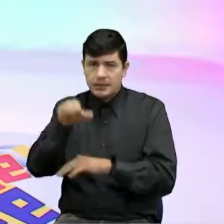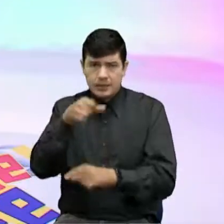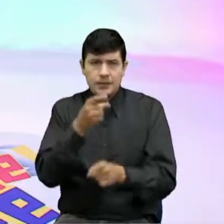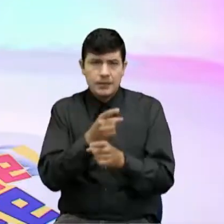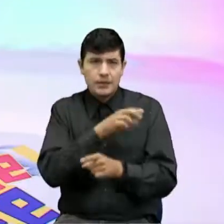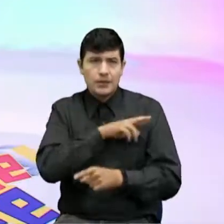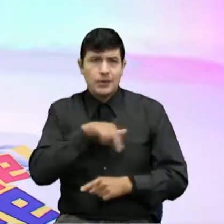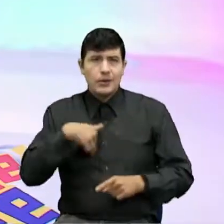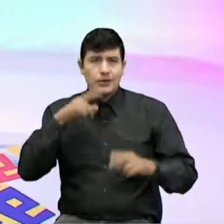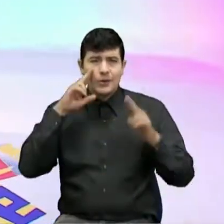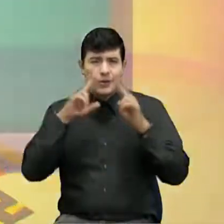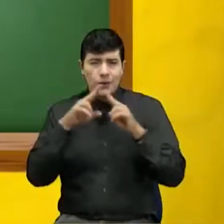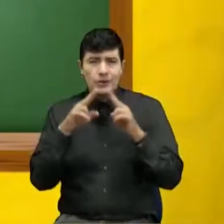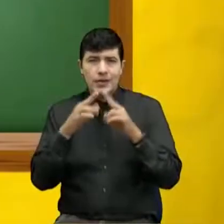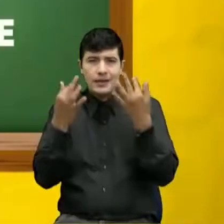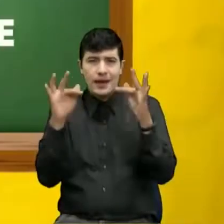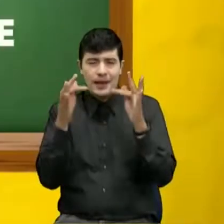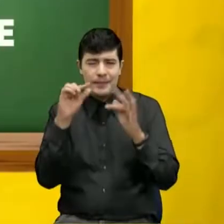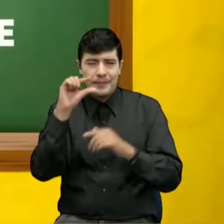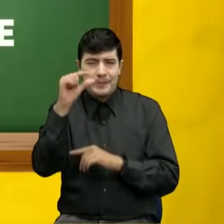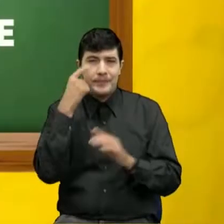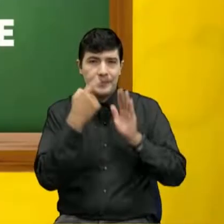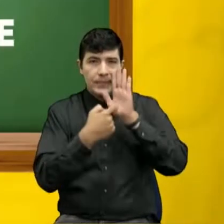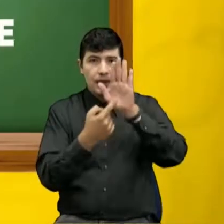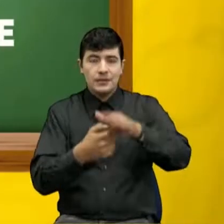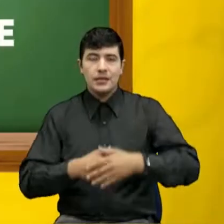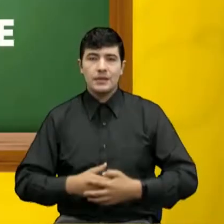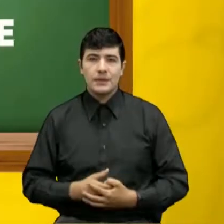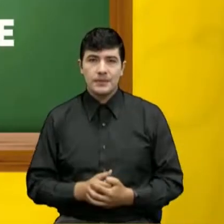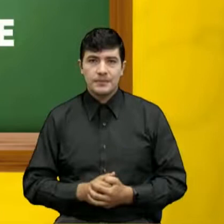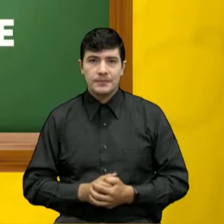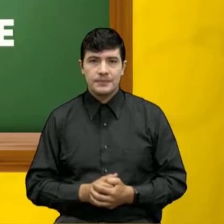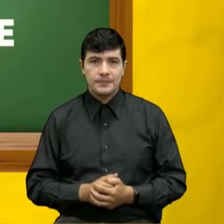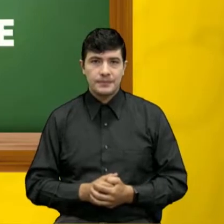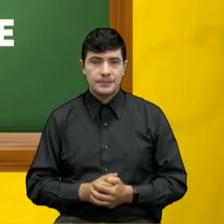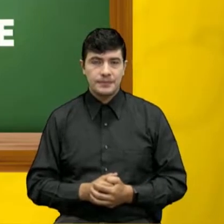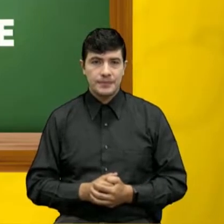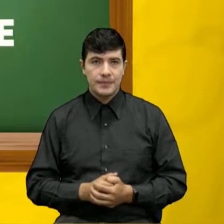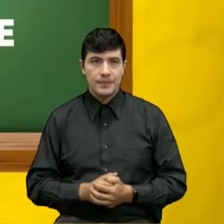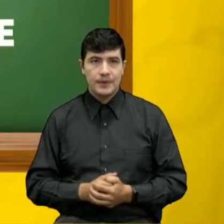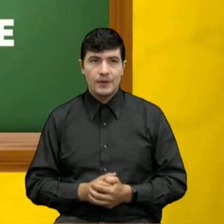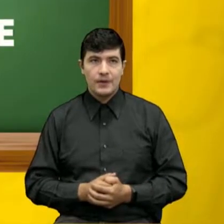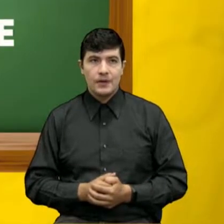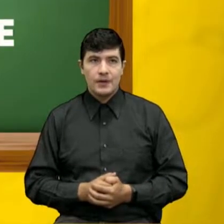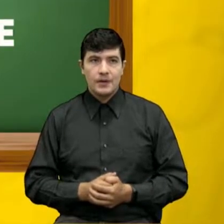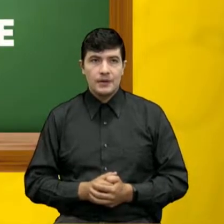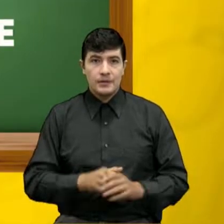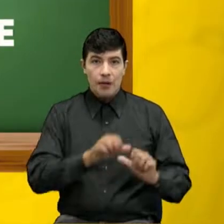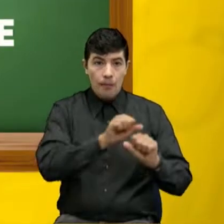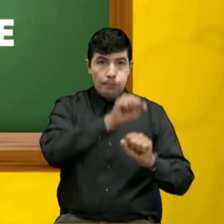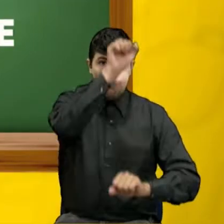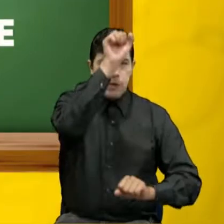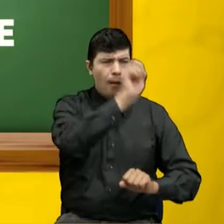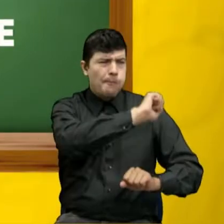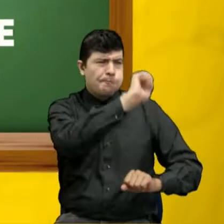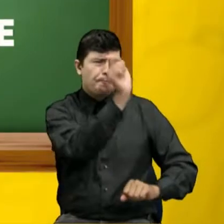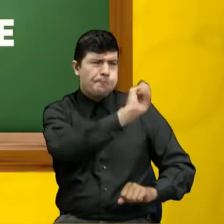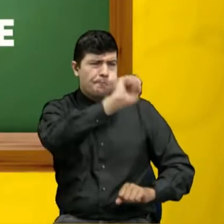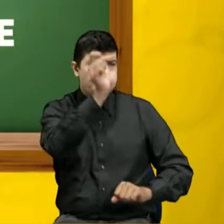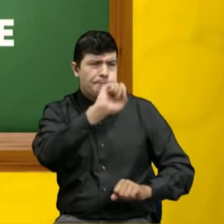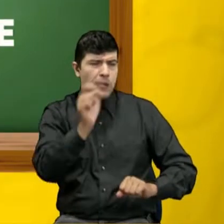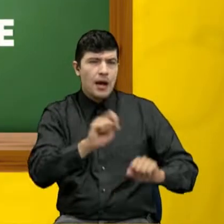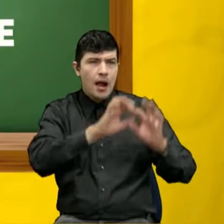vamos a verla. Vamos a ver entonces cuál es la tareita. Dice: elabora un cartel con un mensaje en contra del acoso escolar,